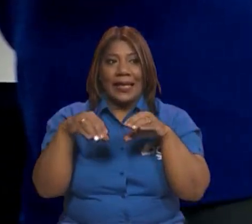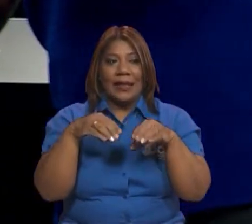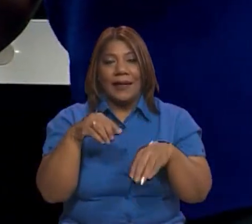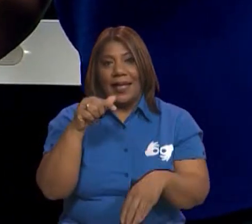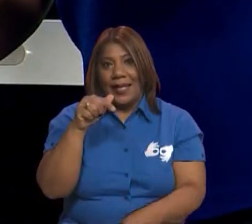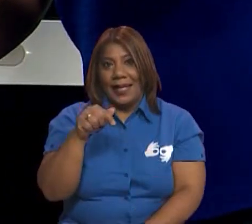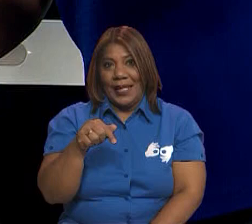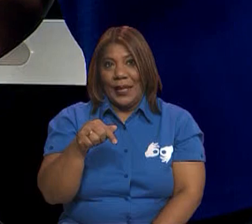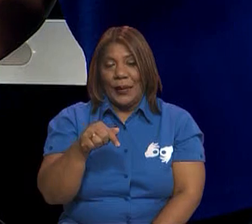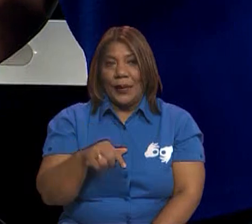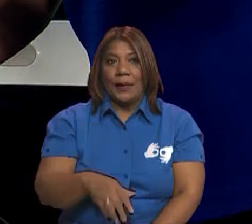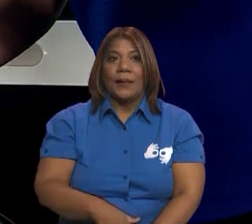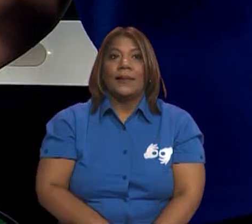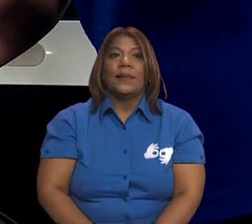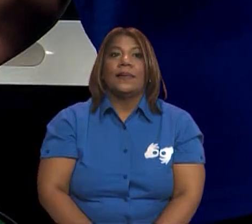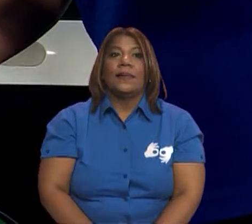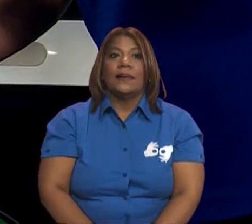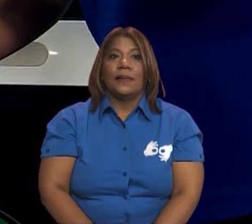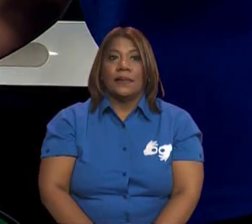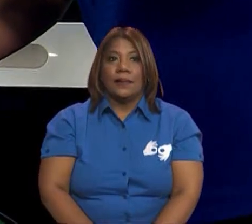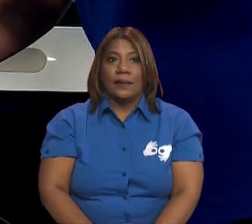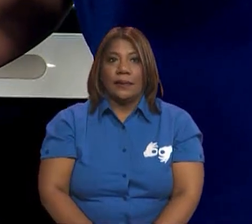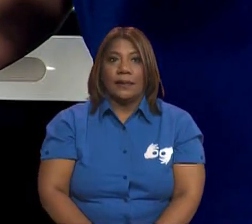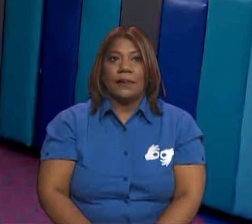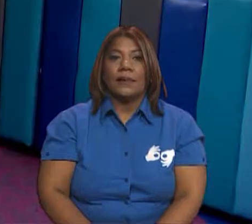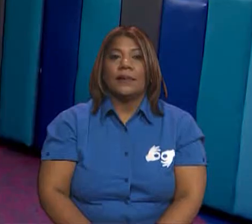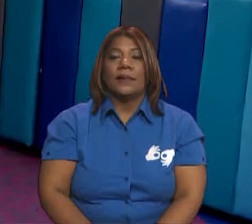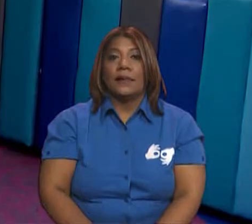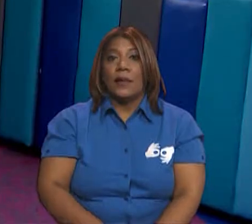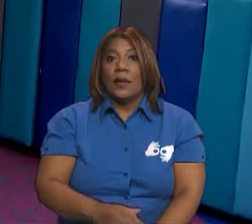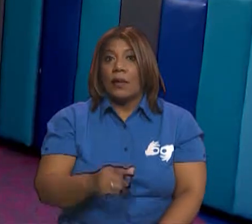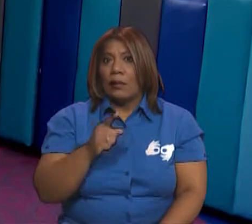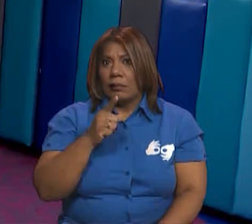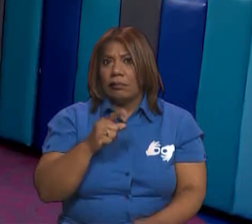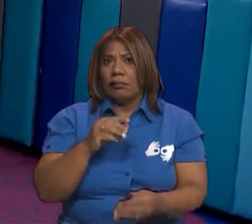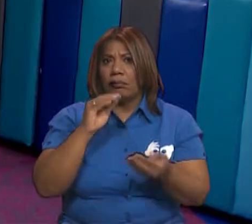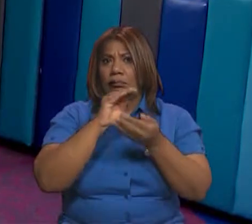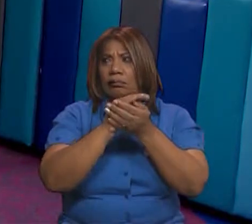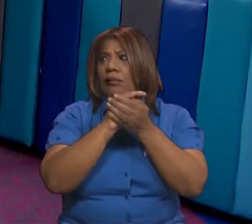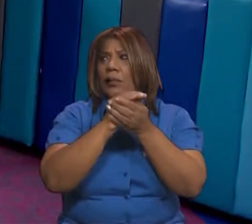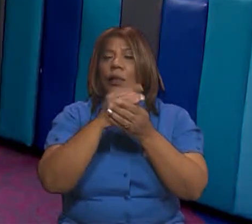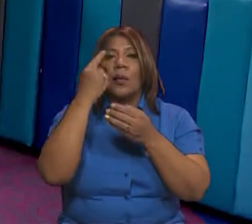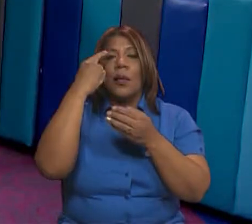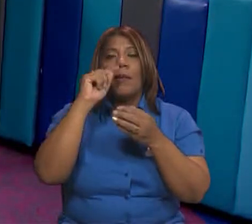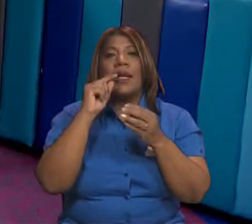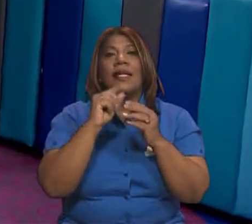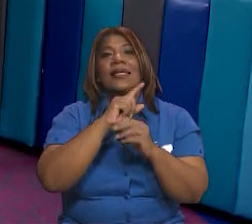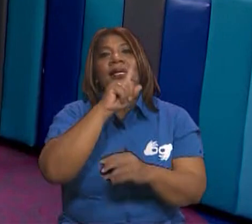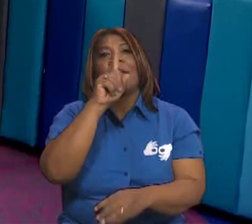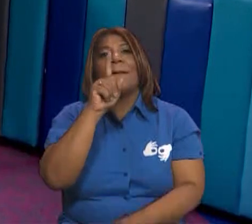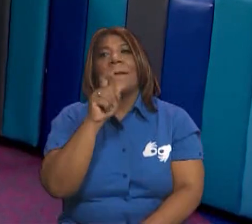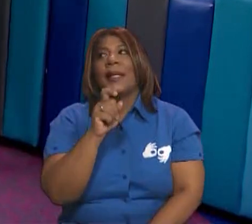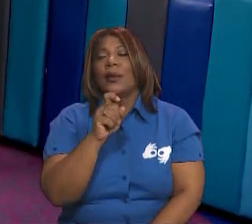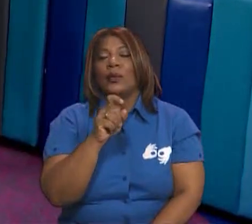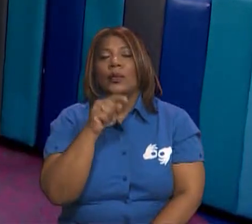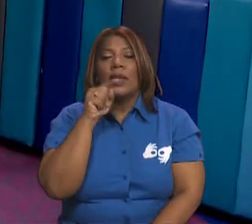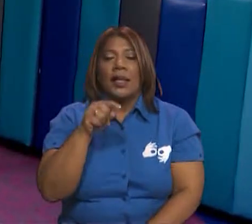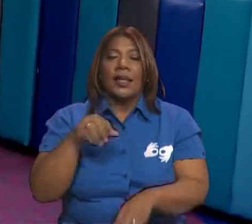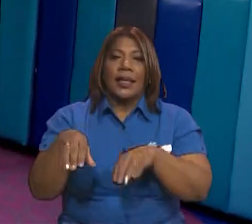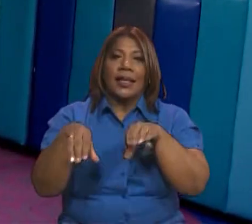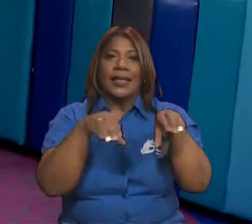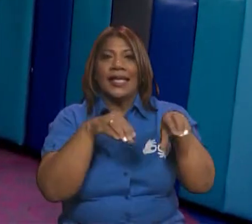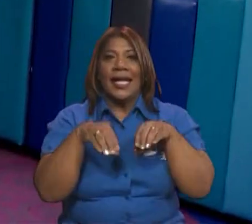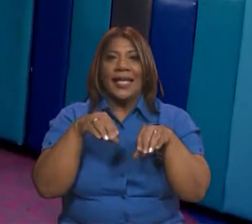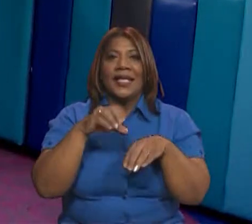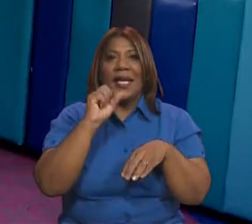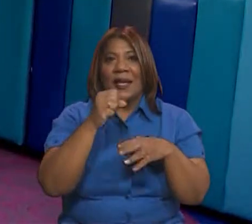¿Sí? Ah, muy bien. Entonces podemos hacerle preguntas a los chicos con ellos, ¿no? Sí, claro que sí. Recordemos que estas actividades las podemos trabajar